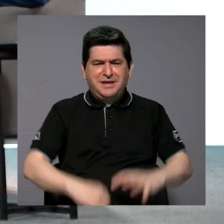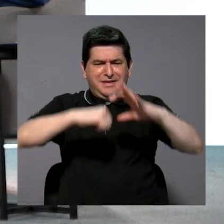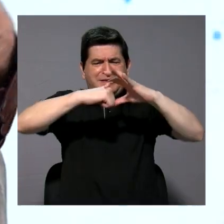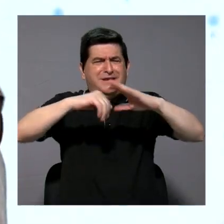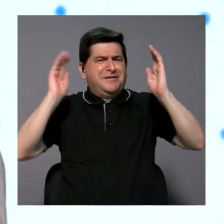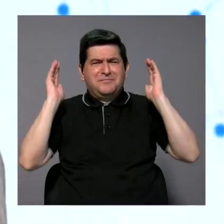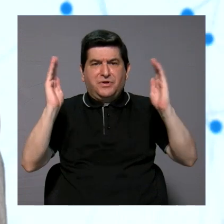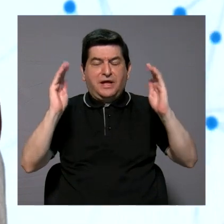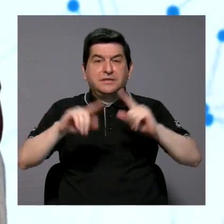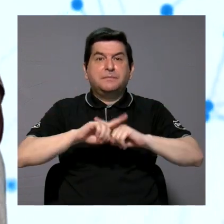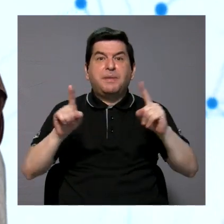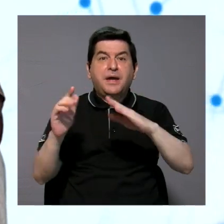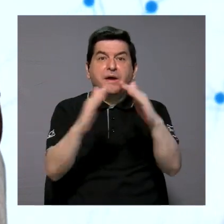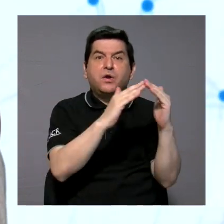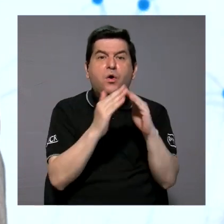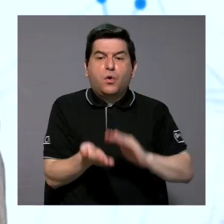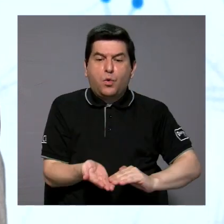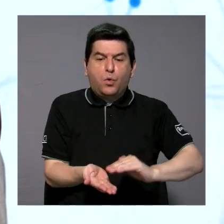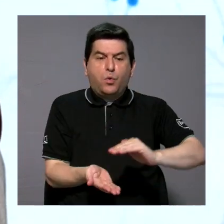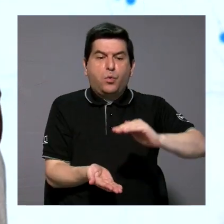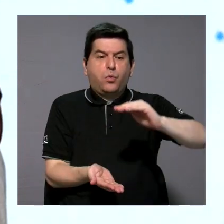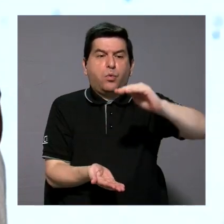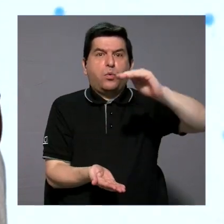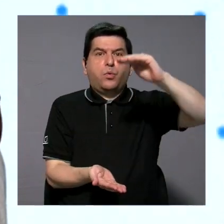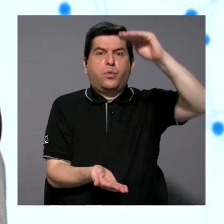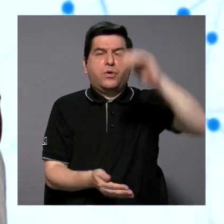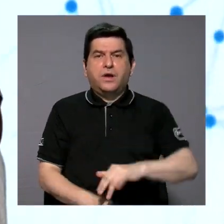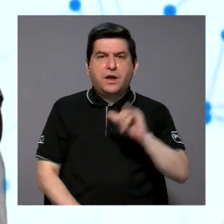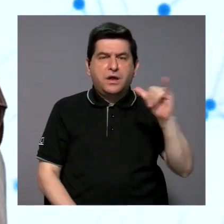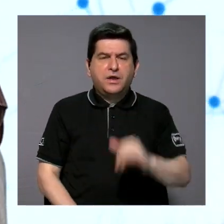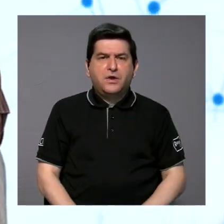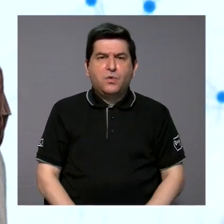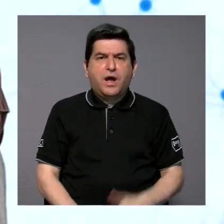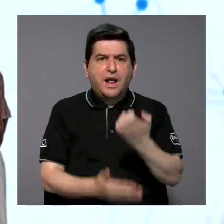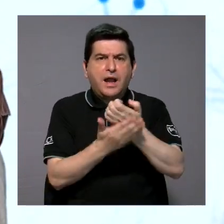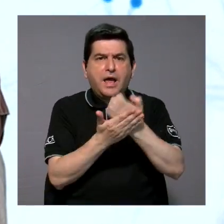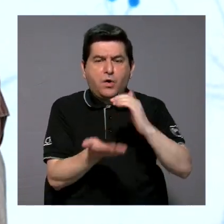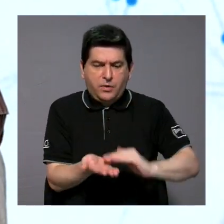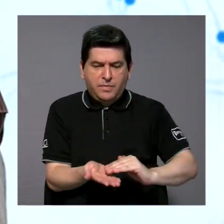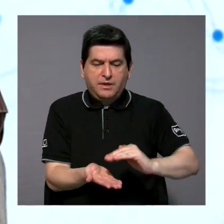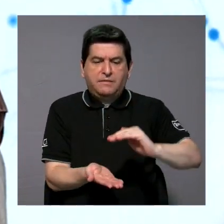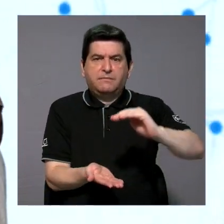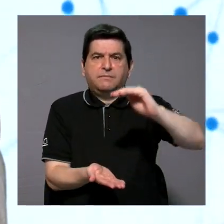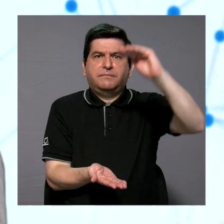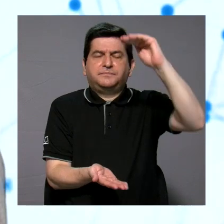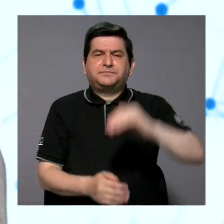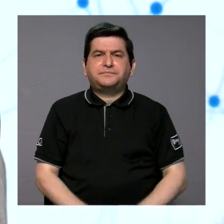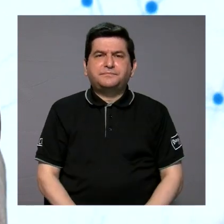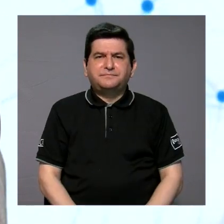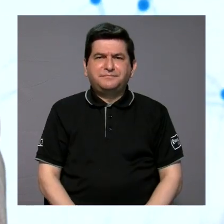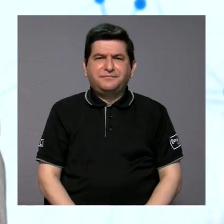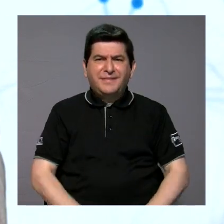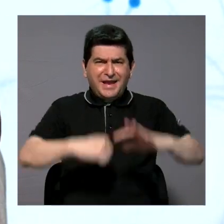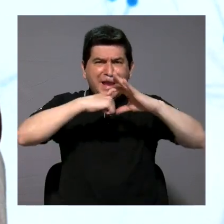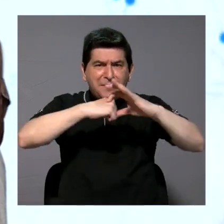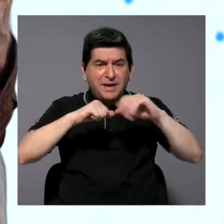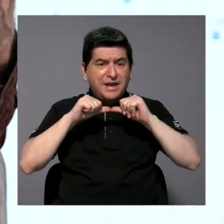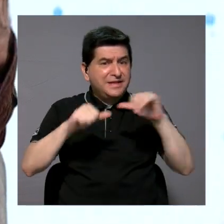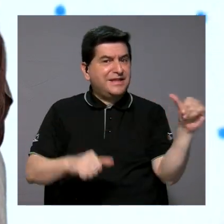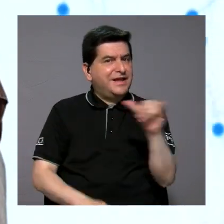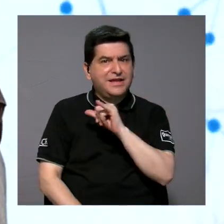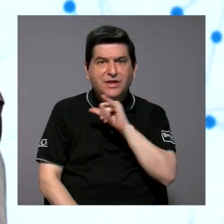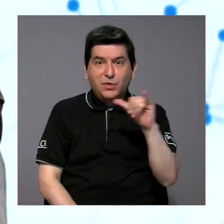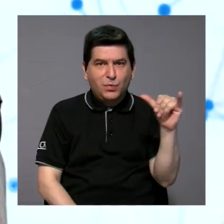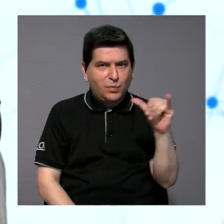enorme. Conforme ha aumentado la población, ha aumentado el tamaño de las economías, el planeta sigue del